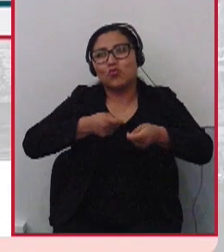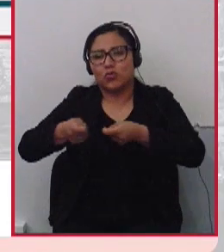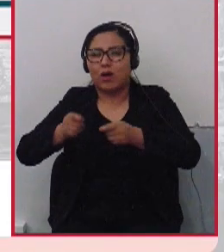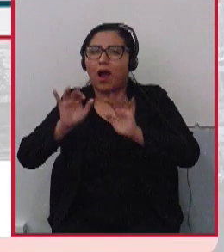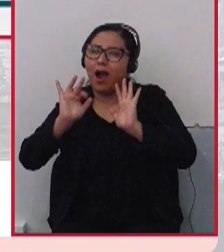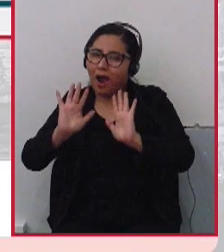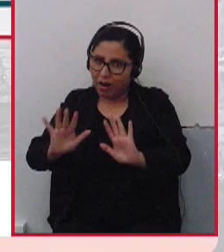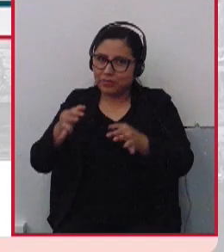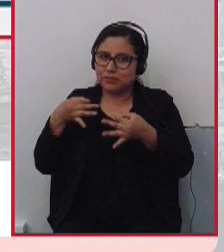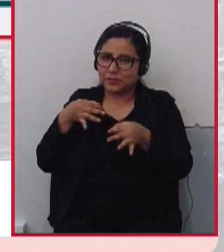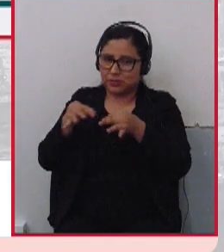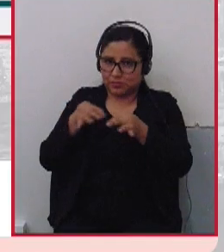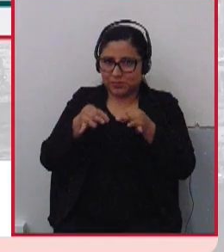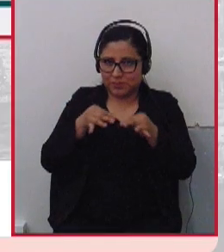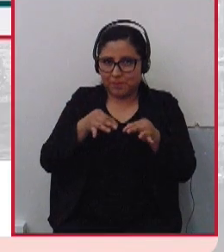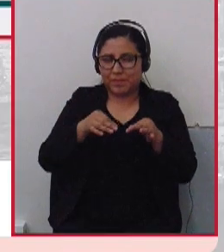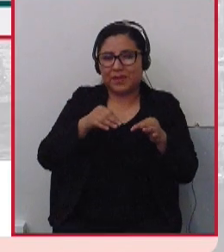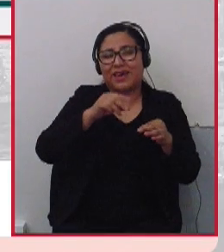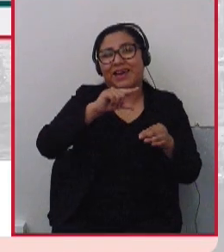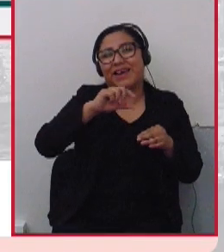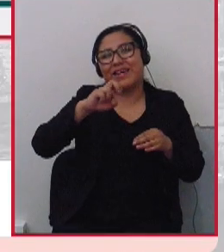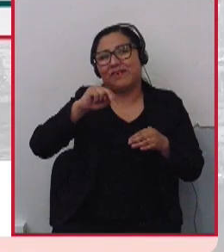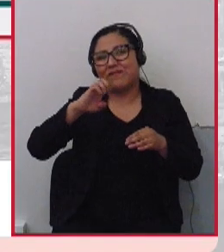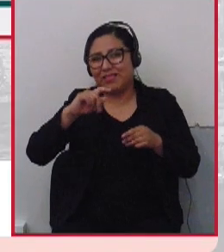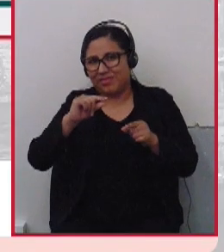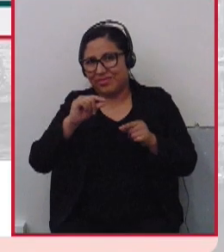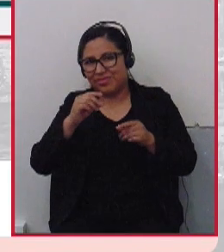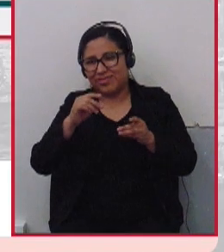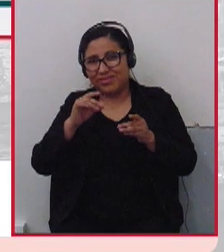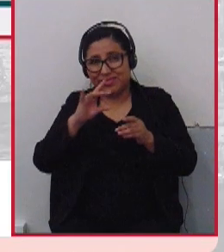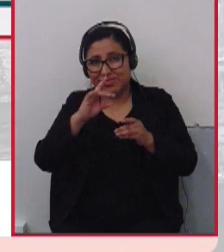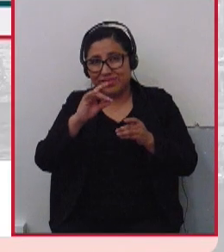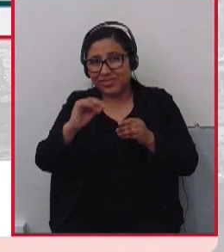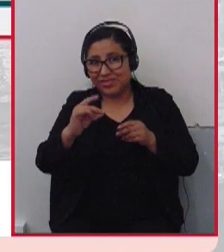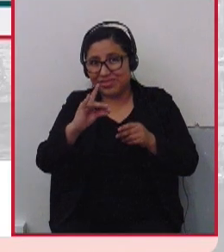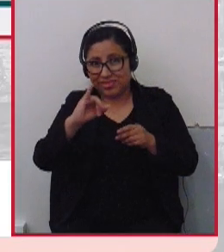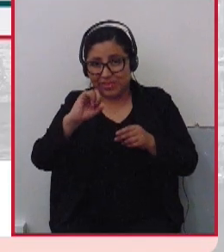momento vamos a hablar del tema del gemelo digital en las puestas en marcha.